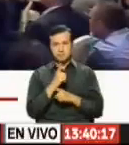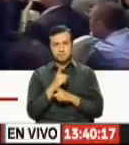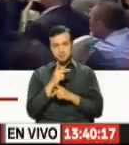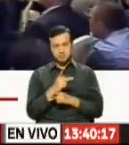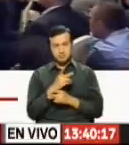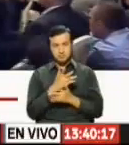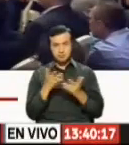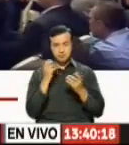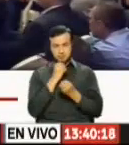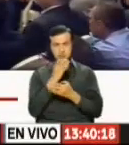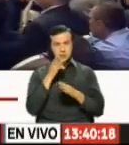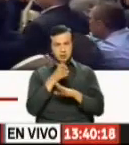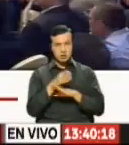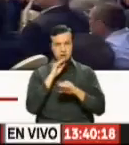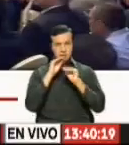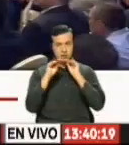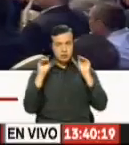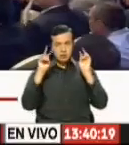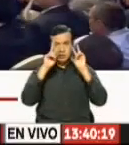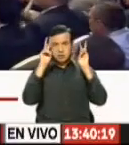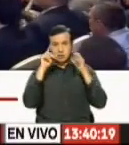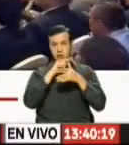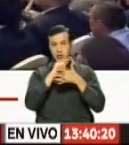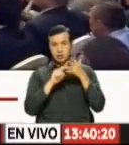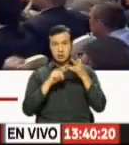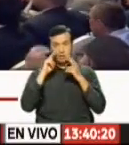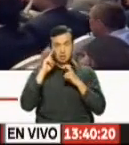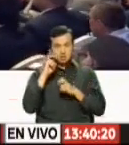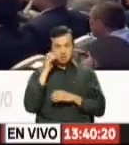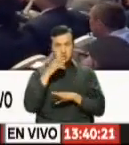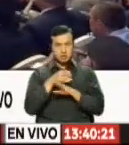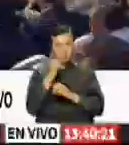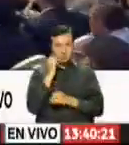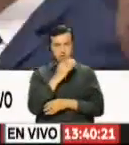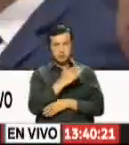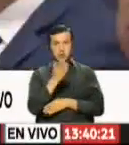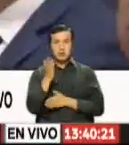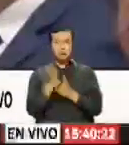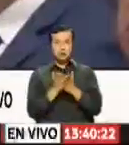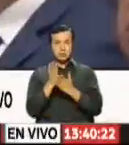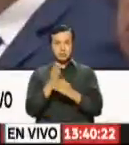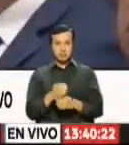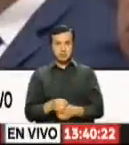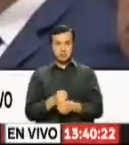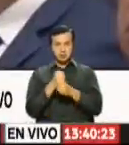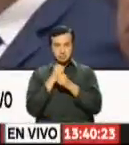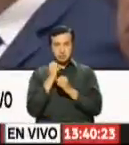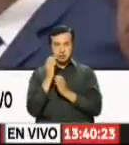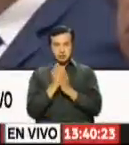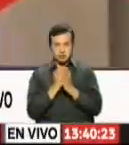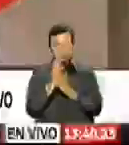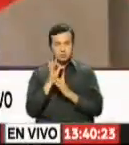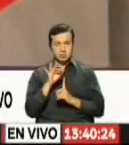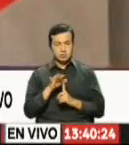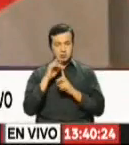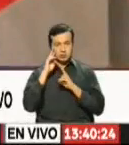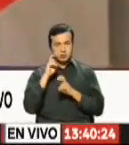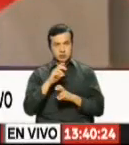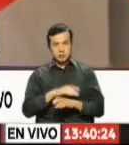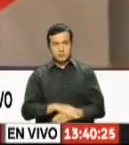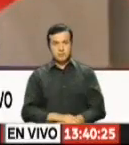cuidadosamente e informaremos al público sobre el resultado de la investigación por parte de los servicios de seguridad y los servicios especiales.